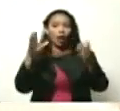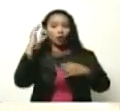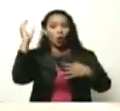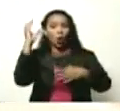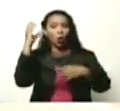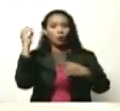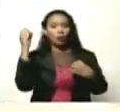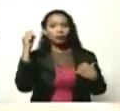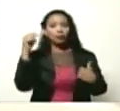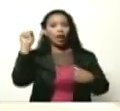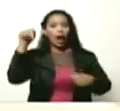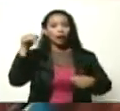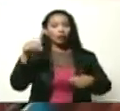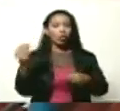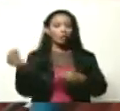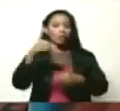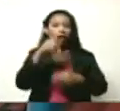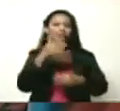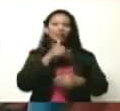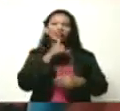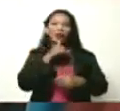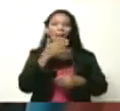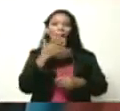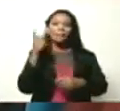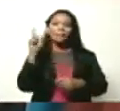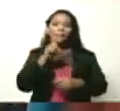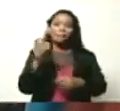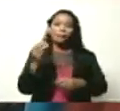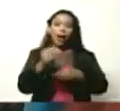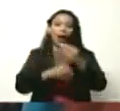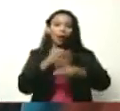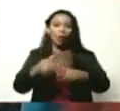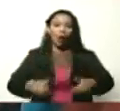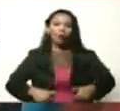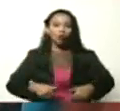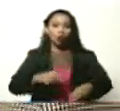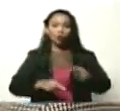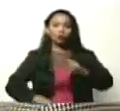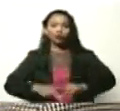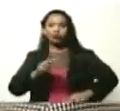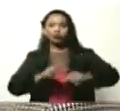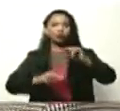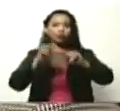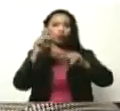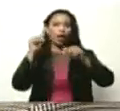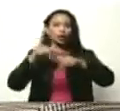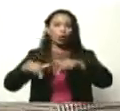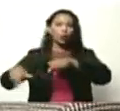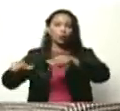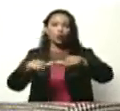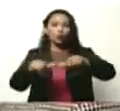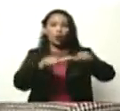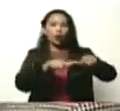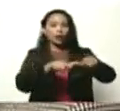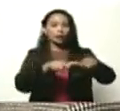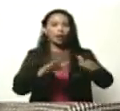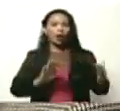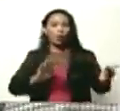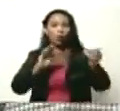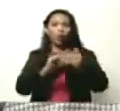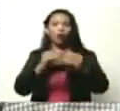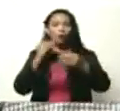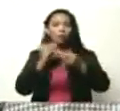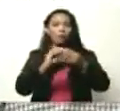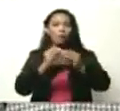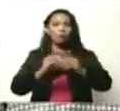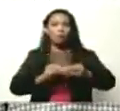Son, además, quienes merecen que hagamos los esfuerzos por construir estos espacios comunes, por